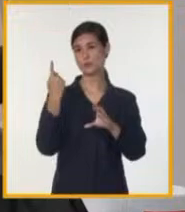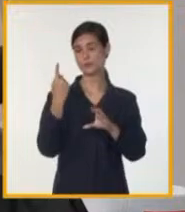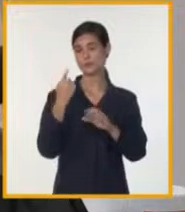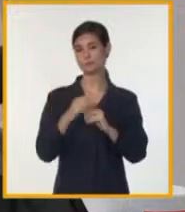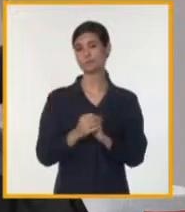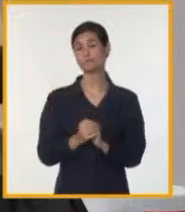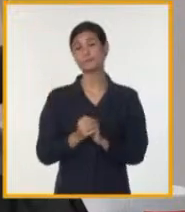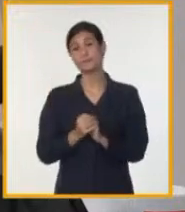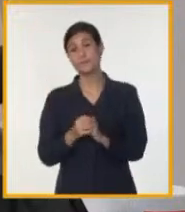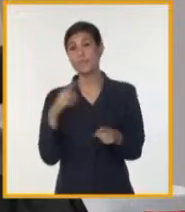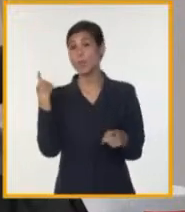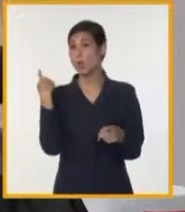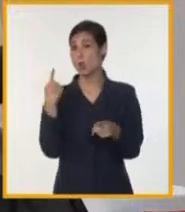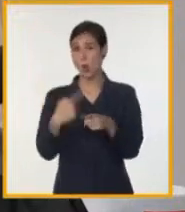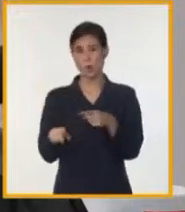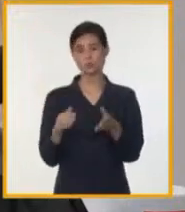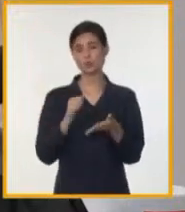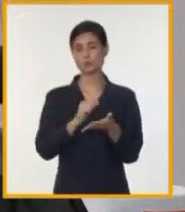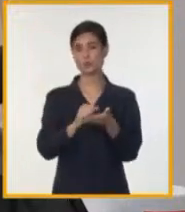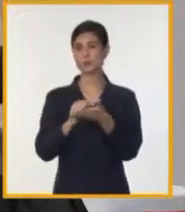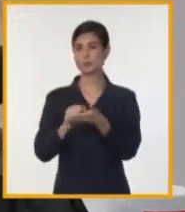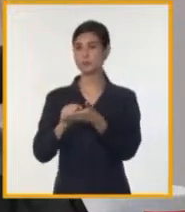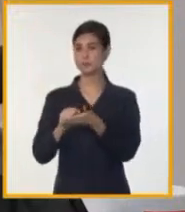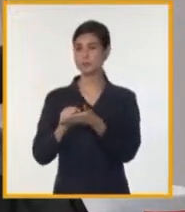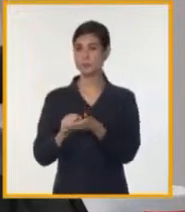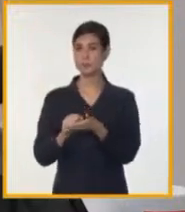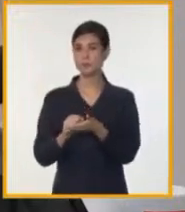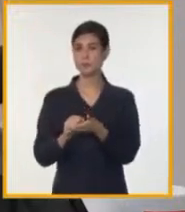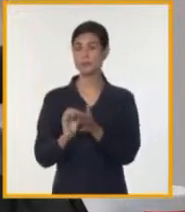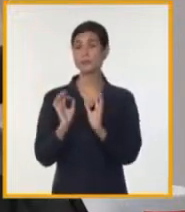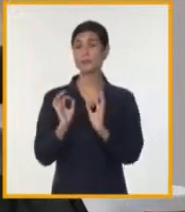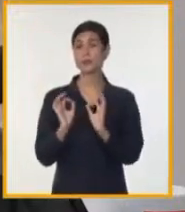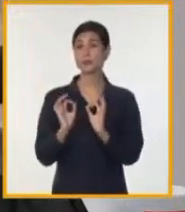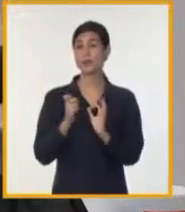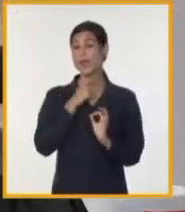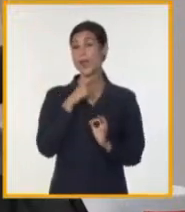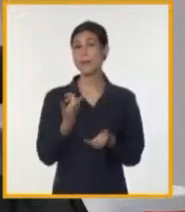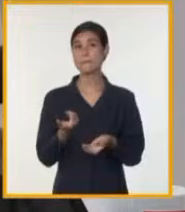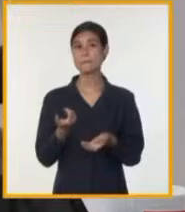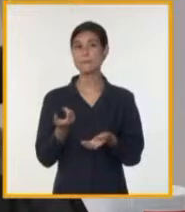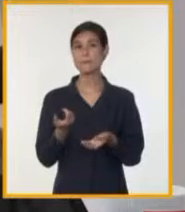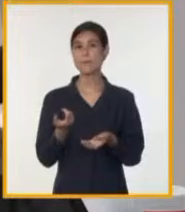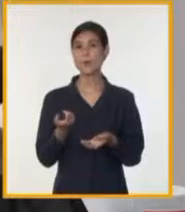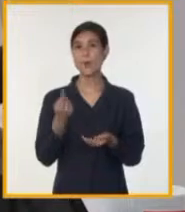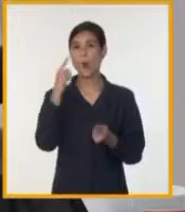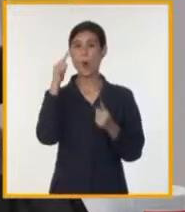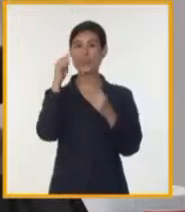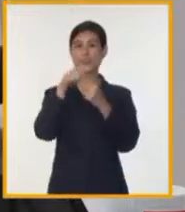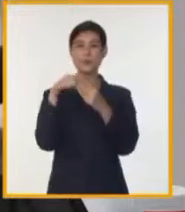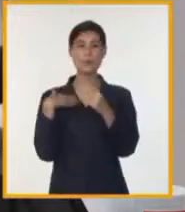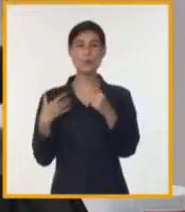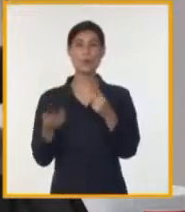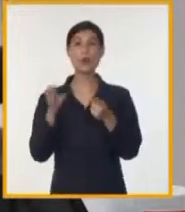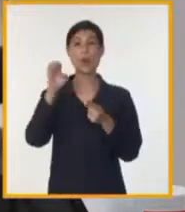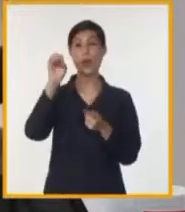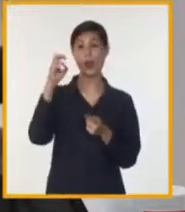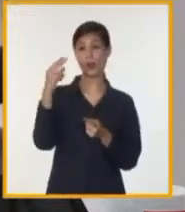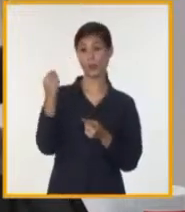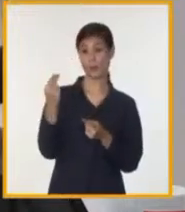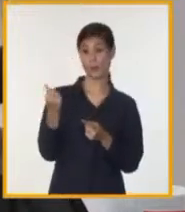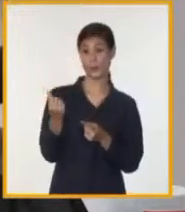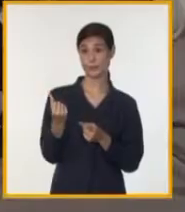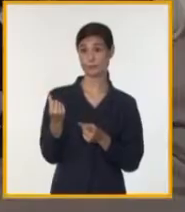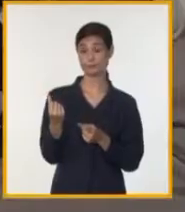servicios que se realizan en función de la economía, que Oscar ya adelantó el tema, y ahí quiero